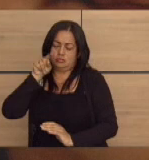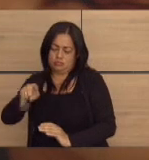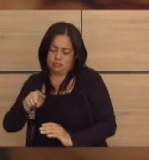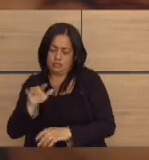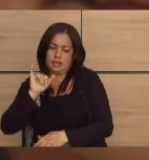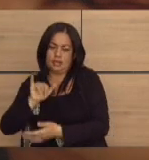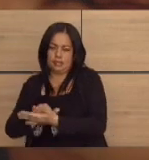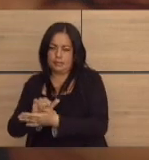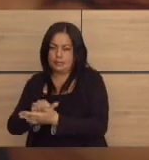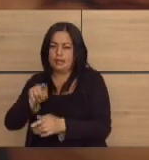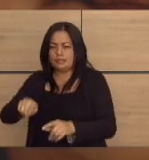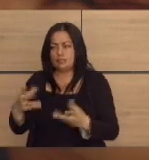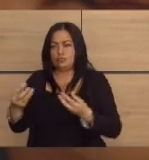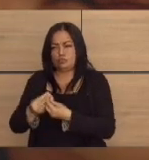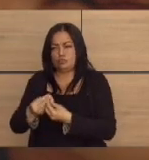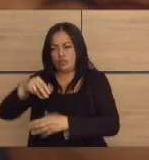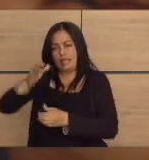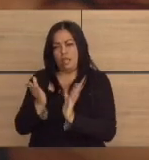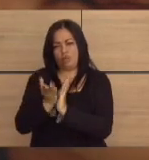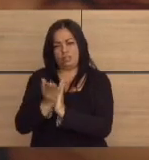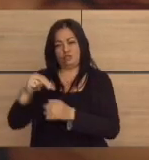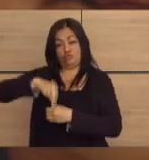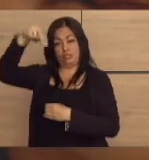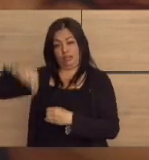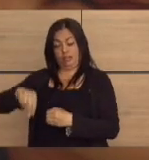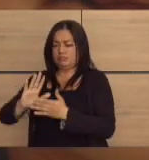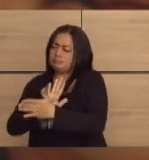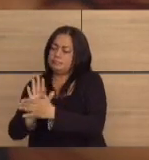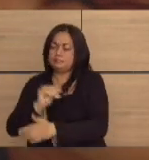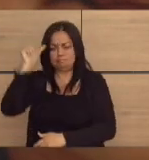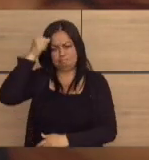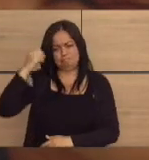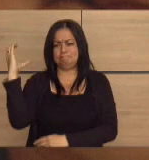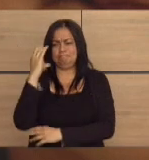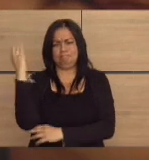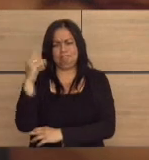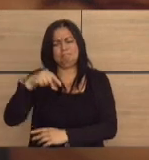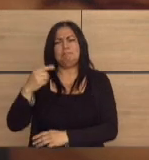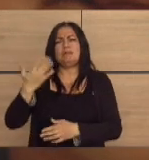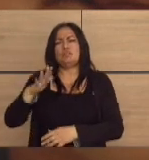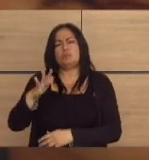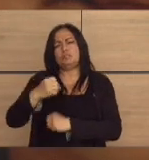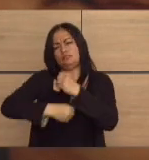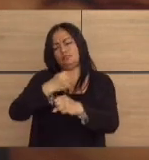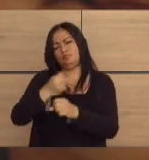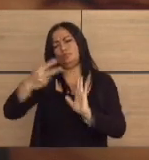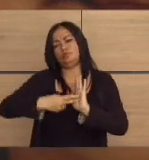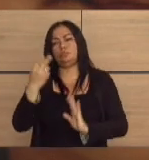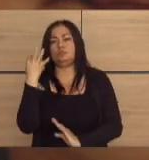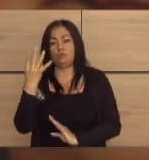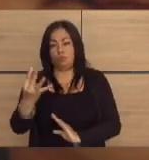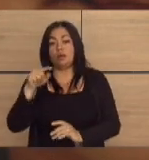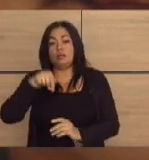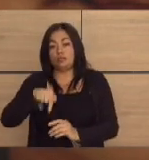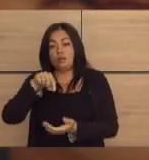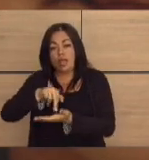Internacional de Cívica y Educación Ciudadana. Recordemos que el país comenzó alrededor del año 2004 a definir referentes